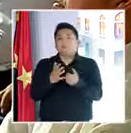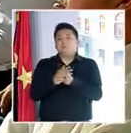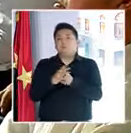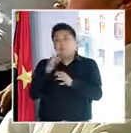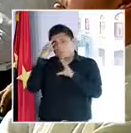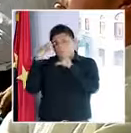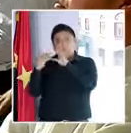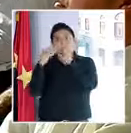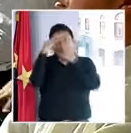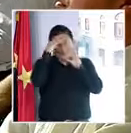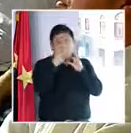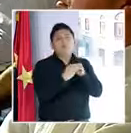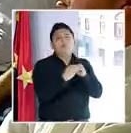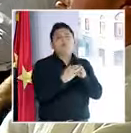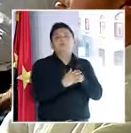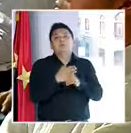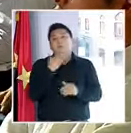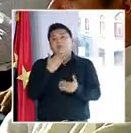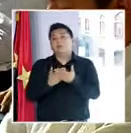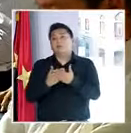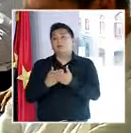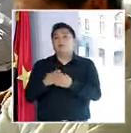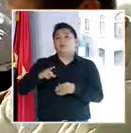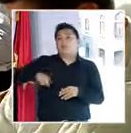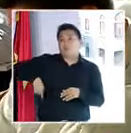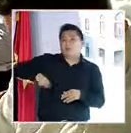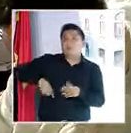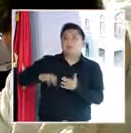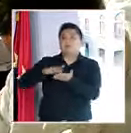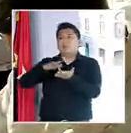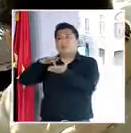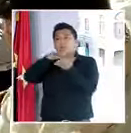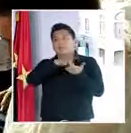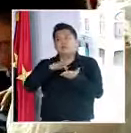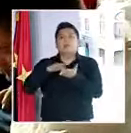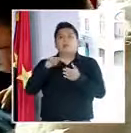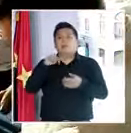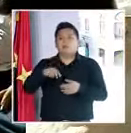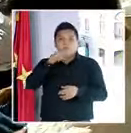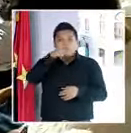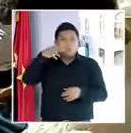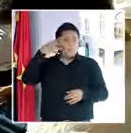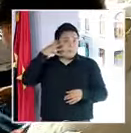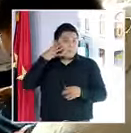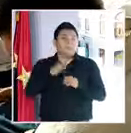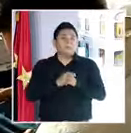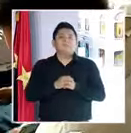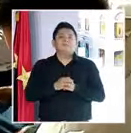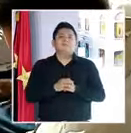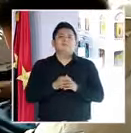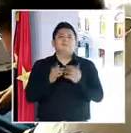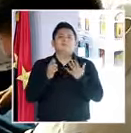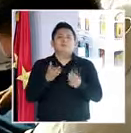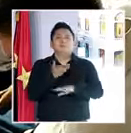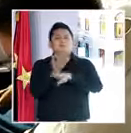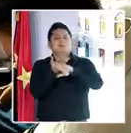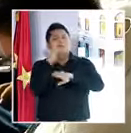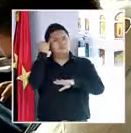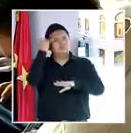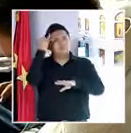para constituir la Escuela de Participación Ciudadana de Norte de Santander, un instrumento que